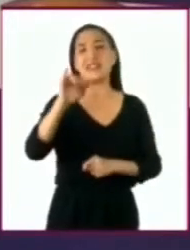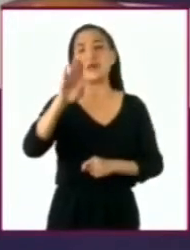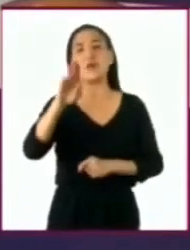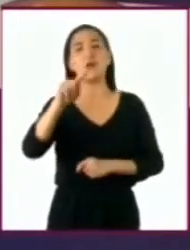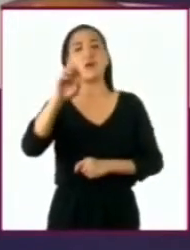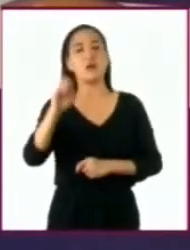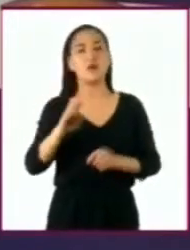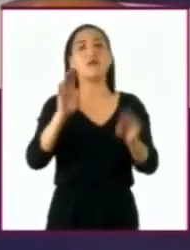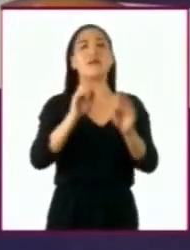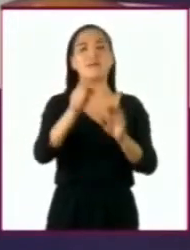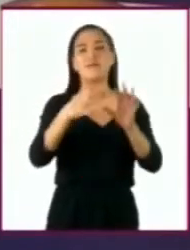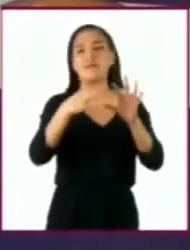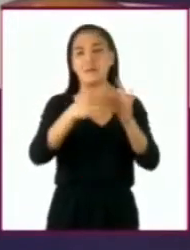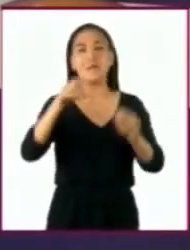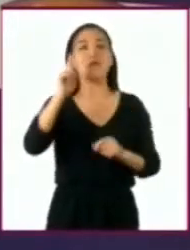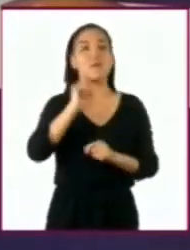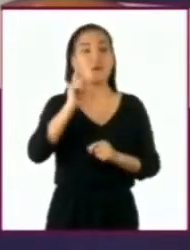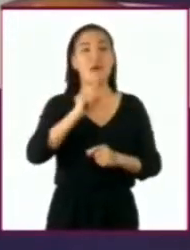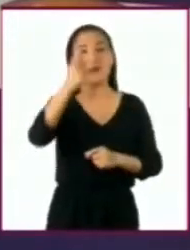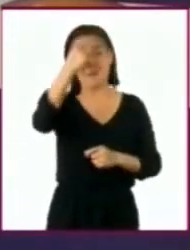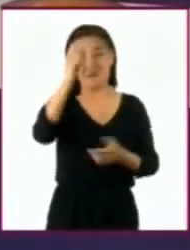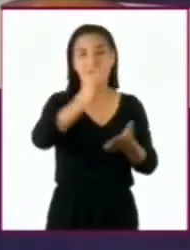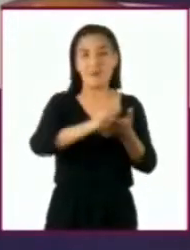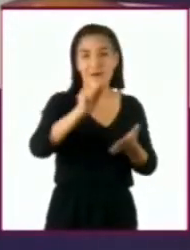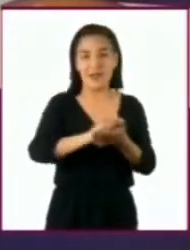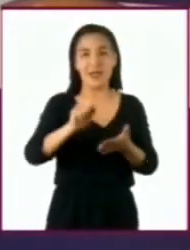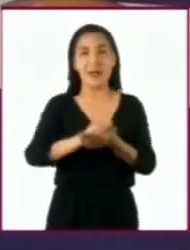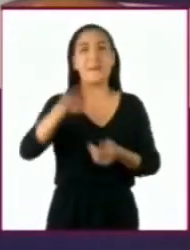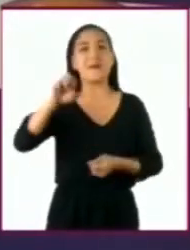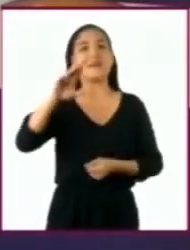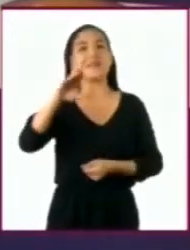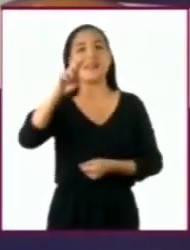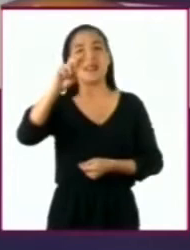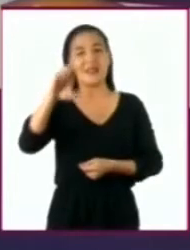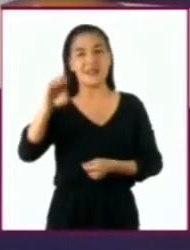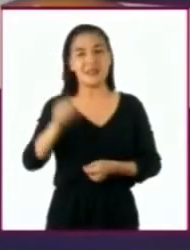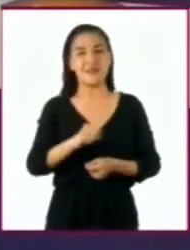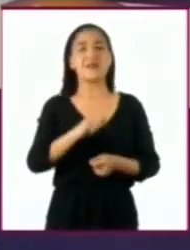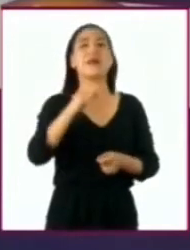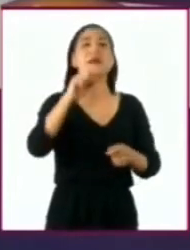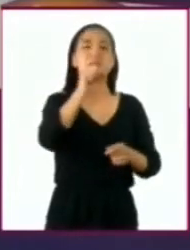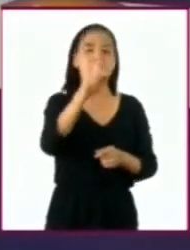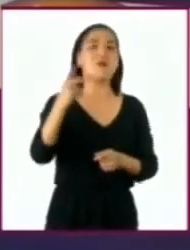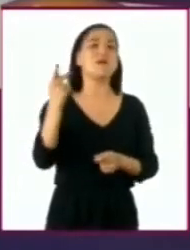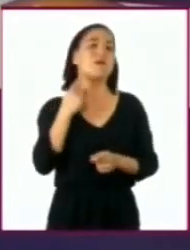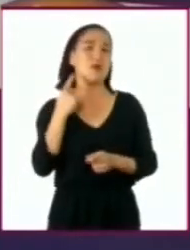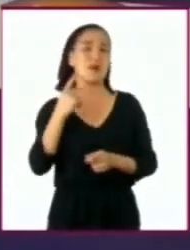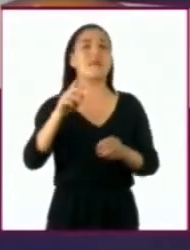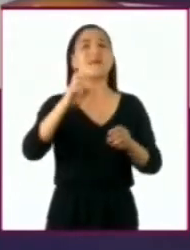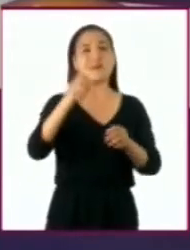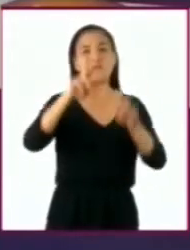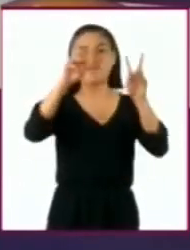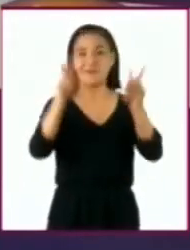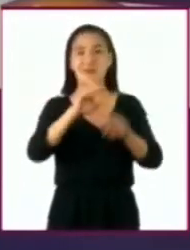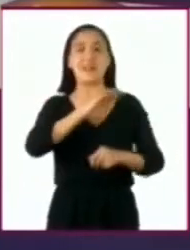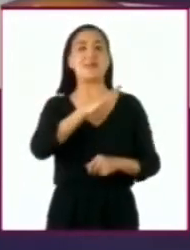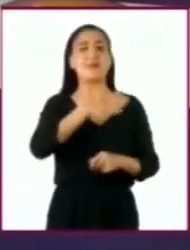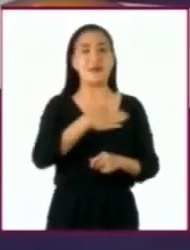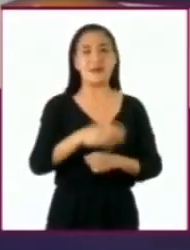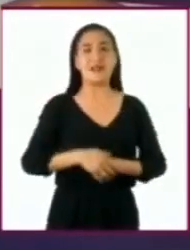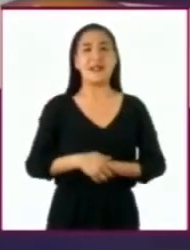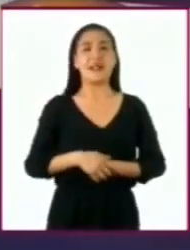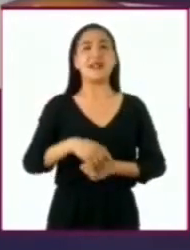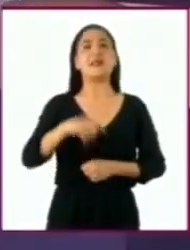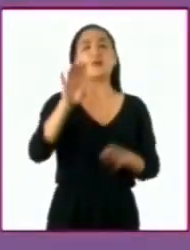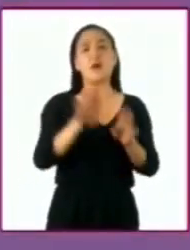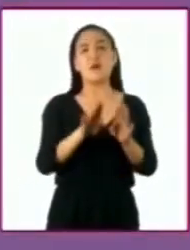de Mercedes Serna y se titula Fray Toribio de Motolinía y la política colonial española, los tributos y las leyes